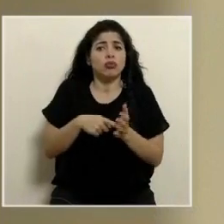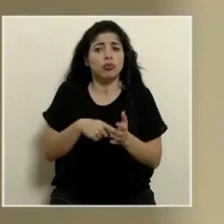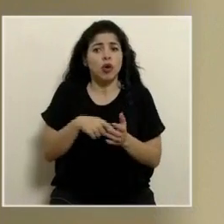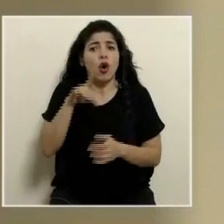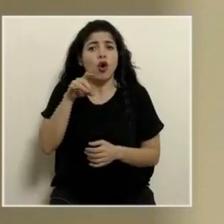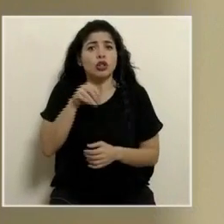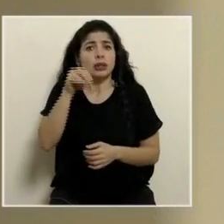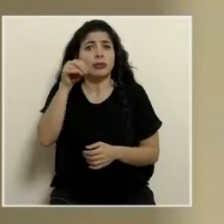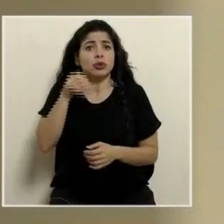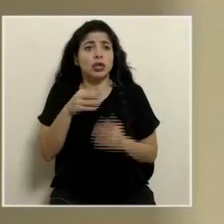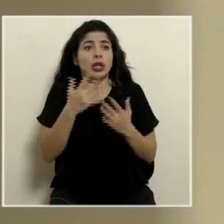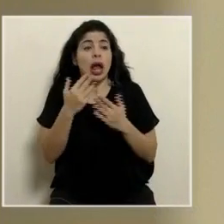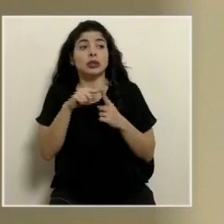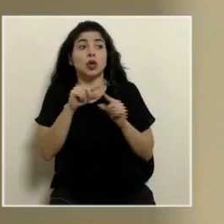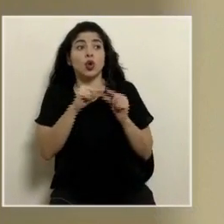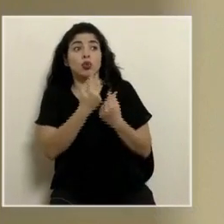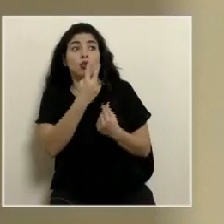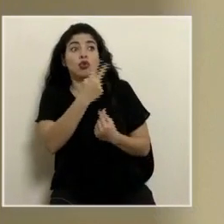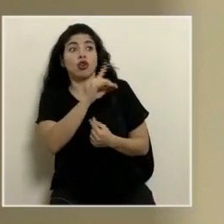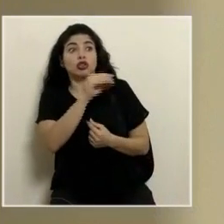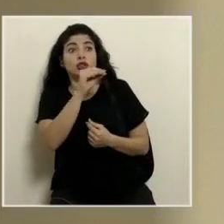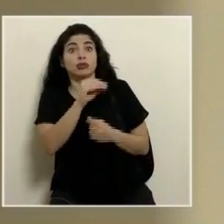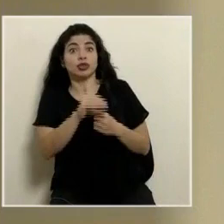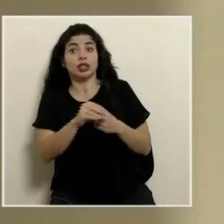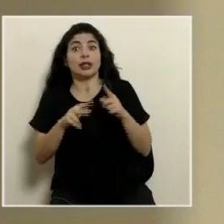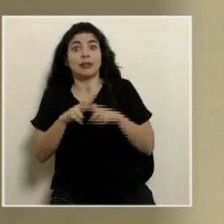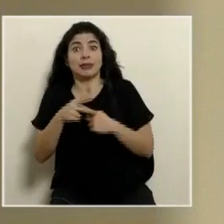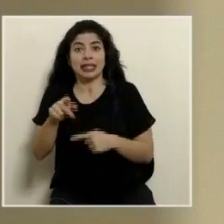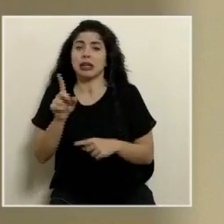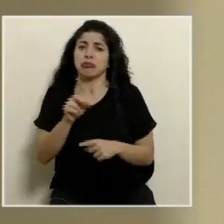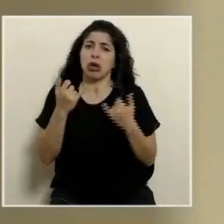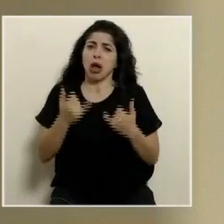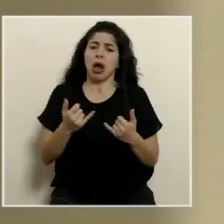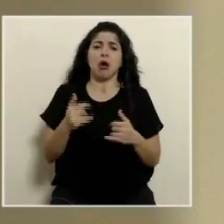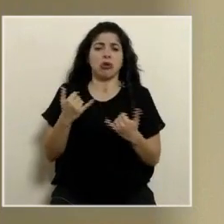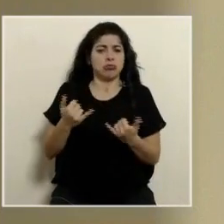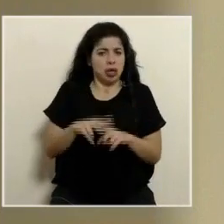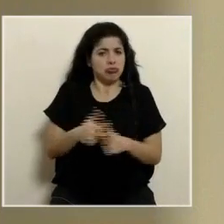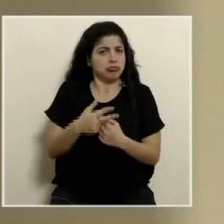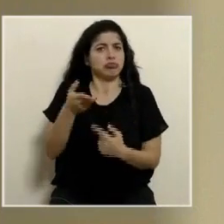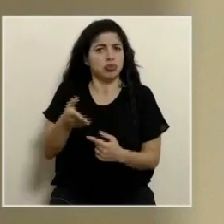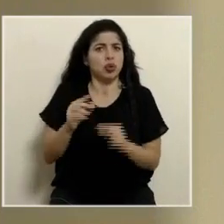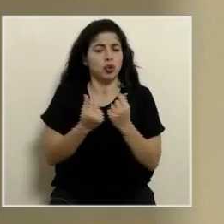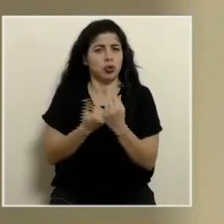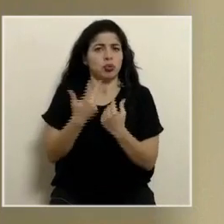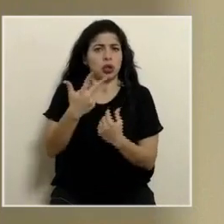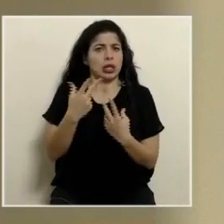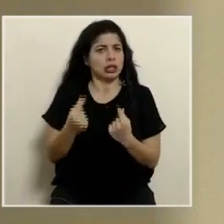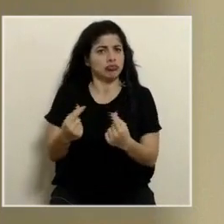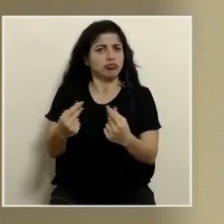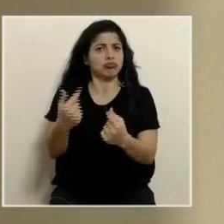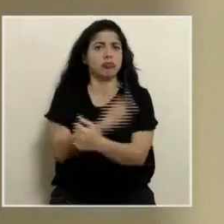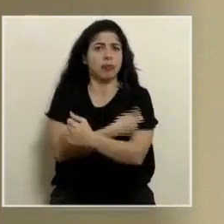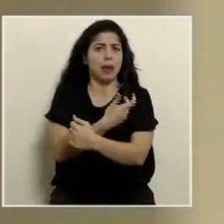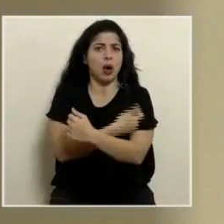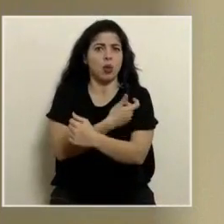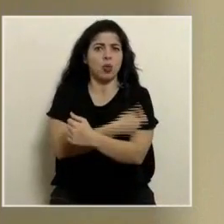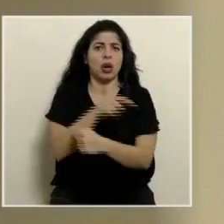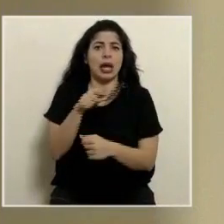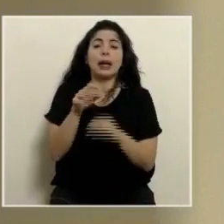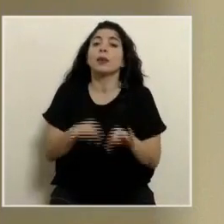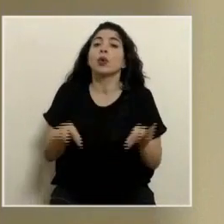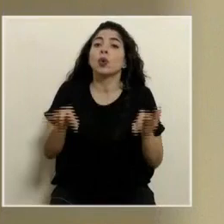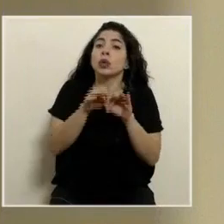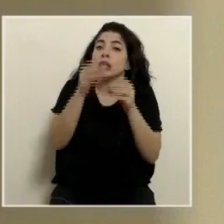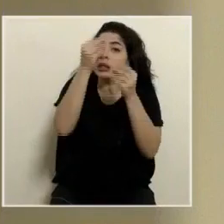grupo 2, entonces también para poder avanzar de forma más expedita en lo que es la vacunación a nivel nacional. También es